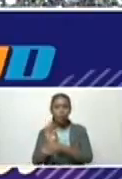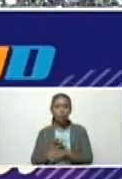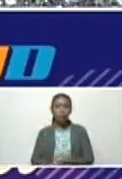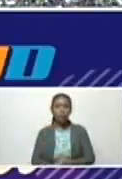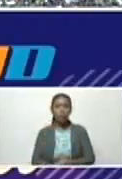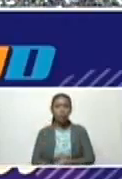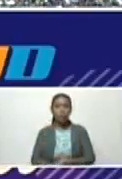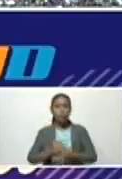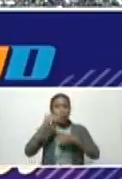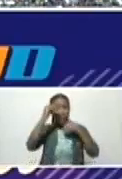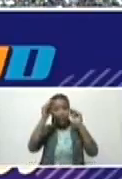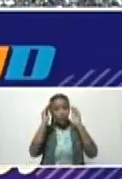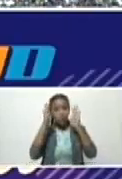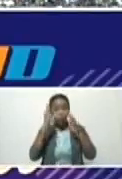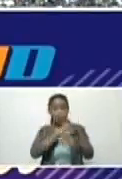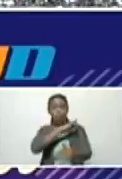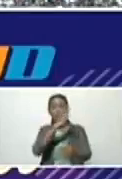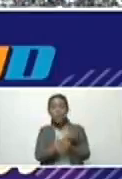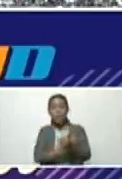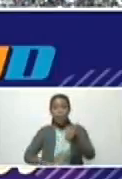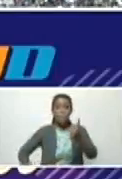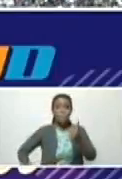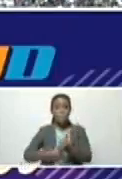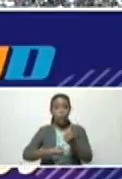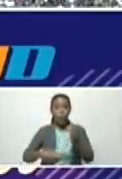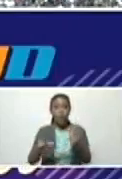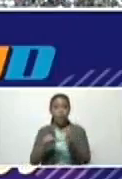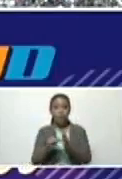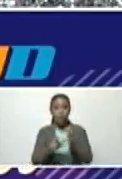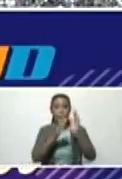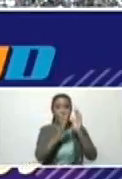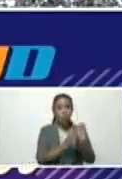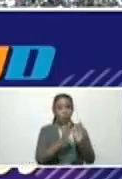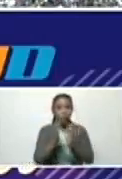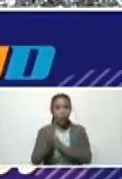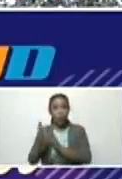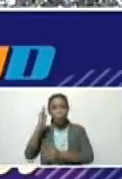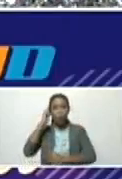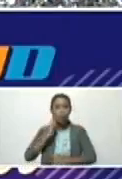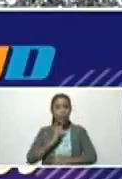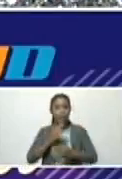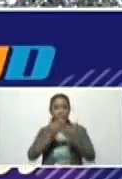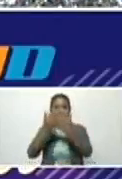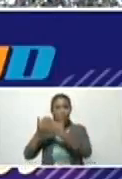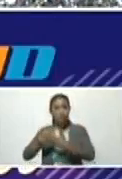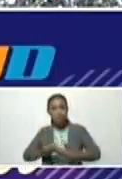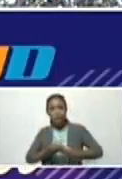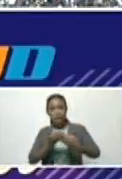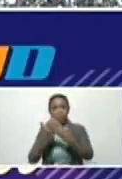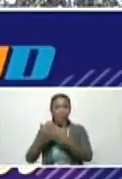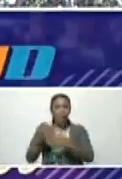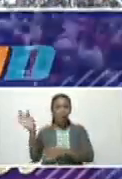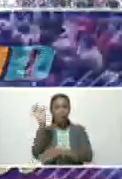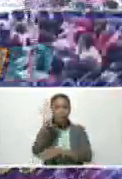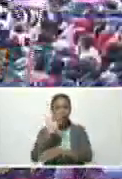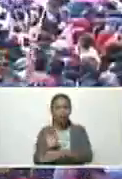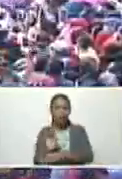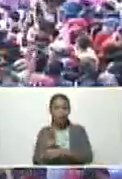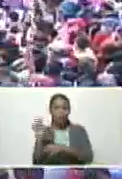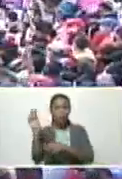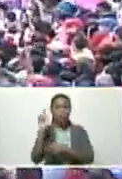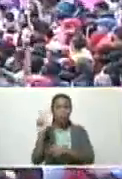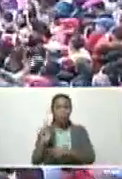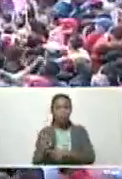y fortalecer en los liceos la Organización Bolivariana de Estudiantes y la Federación Venezolana